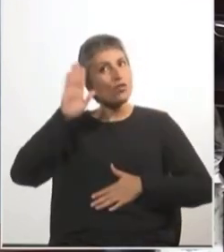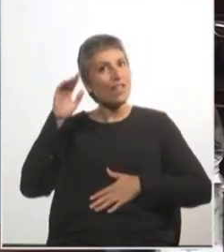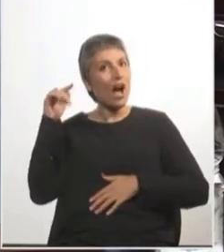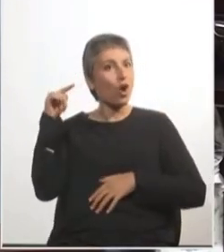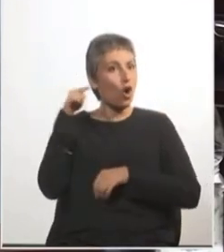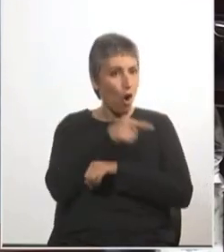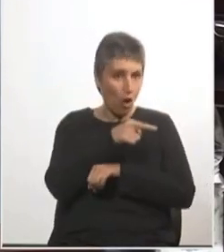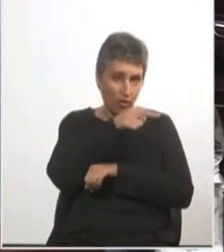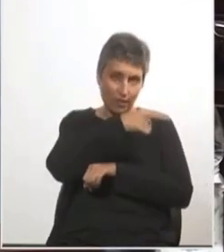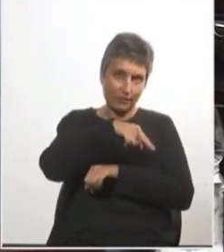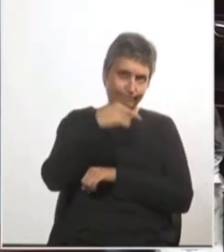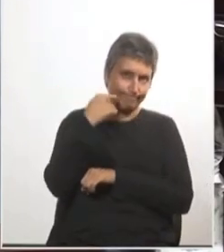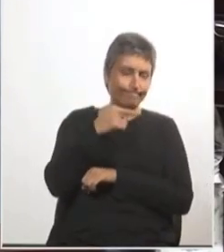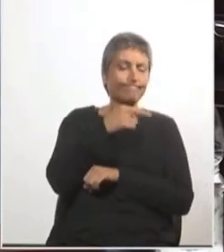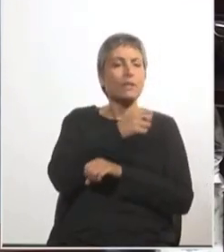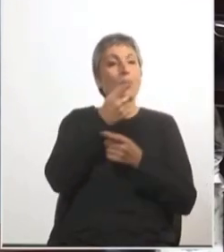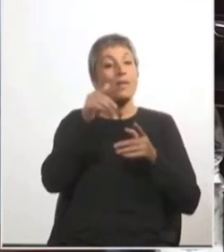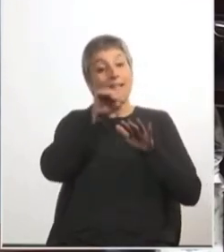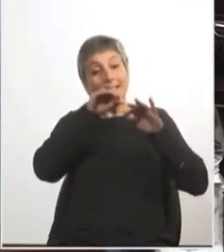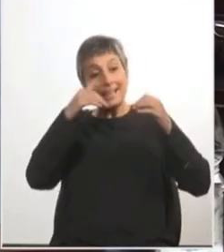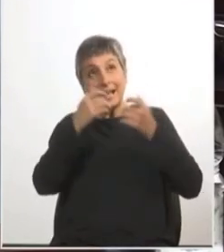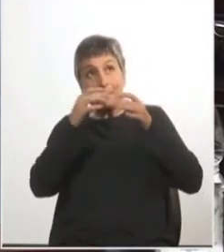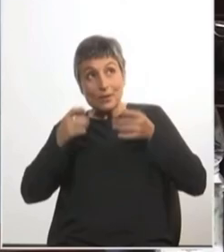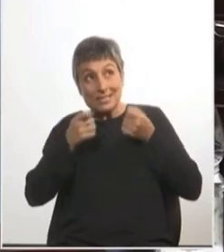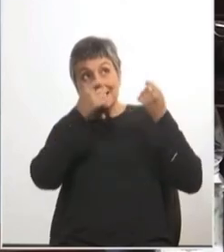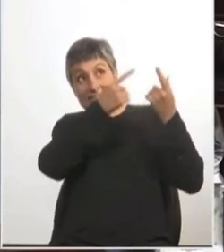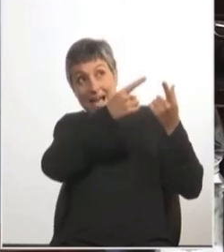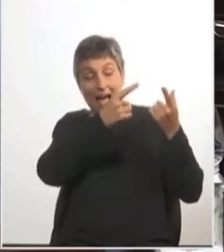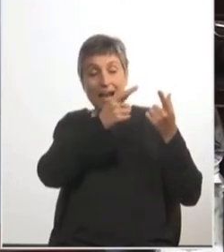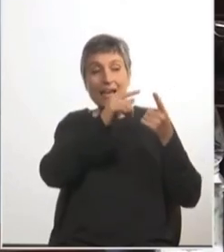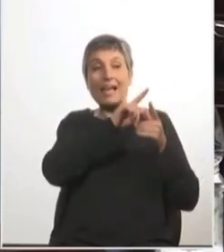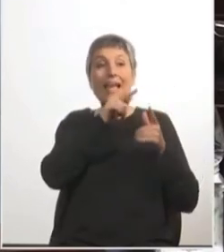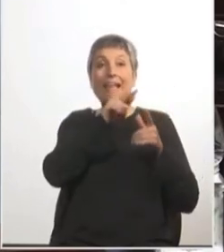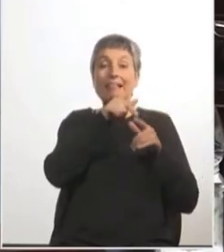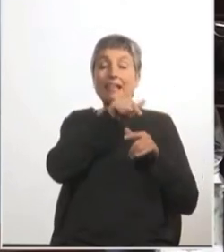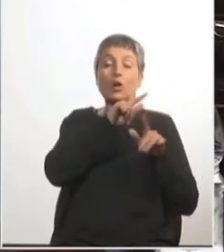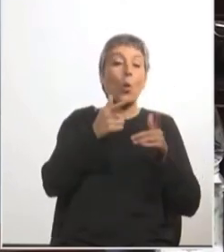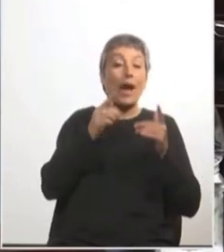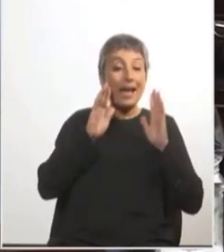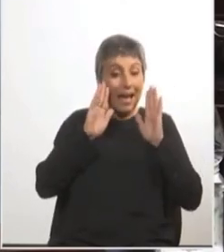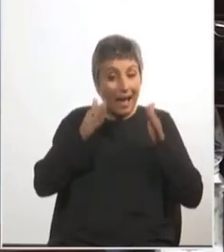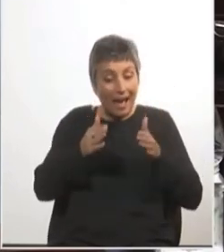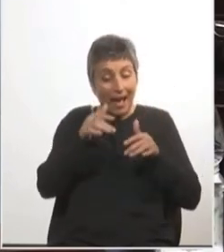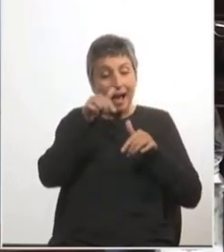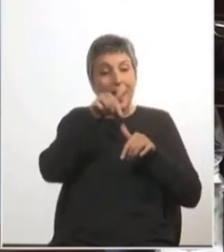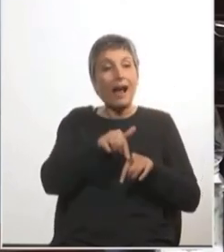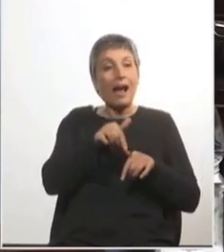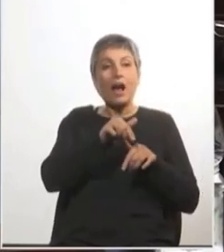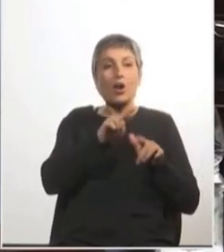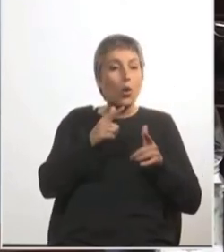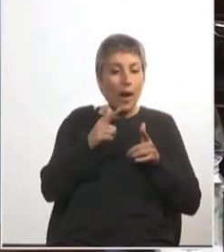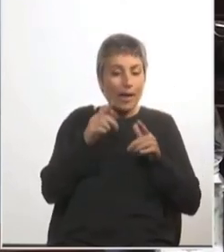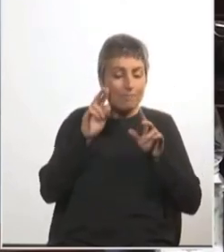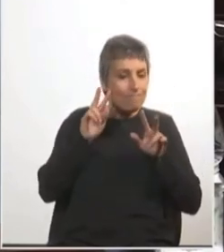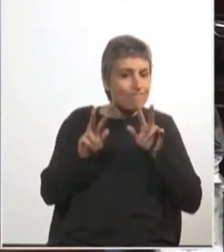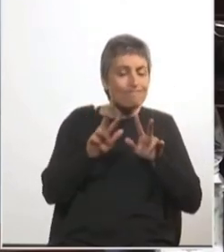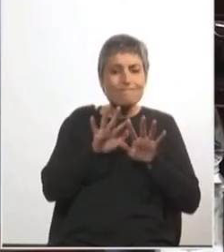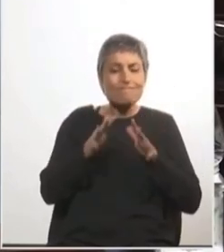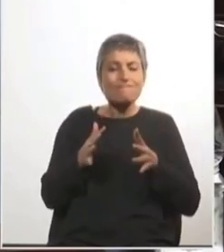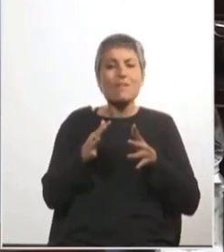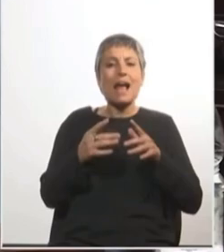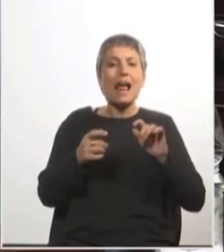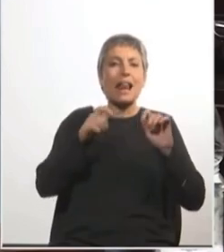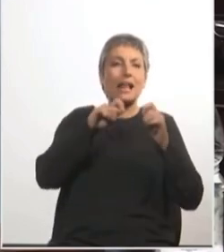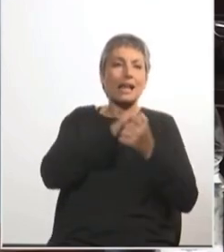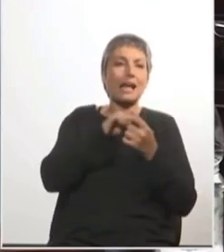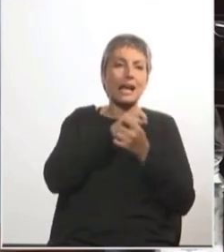de esta Cámara salió una reforma que no contemplaba, no tomaba en cuenta las